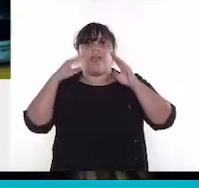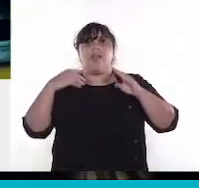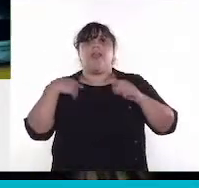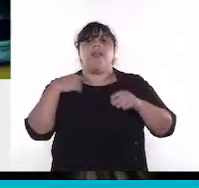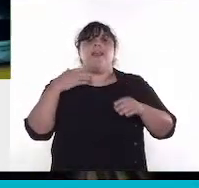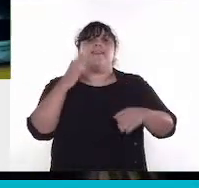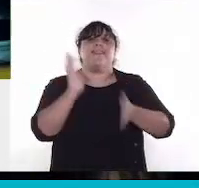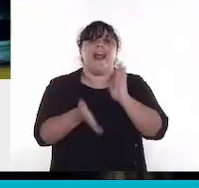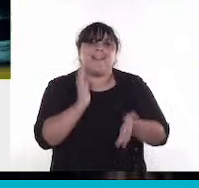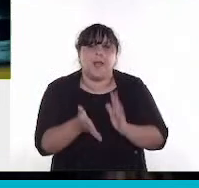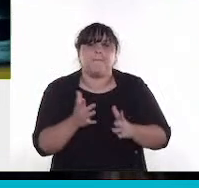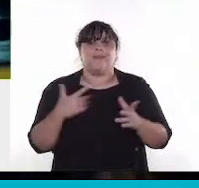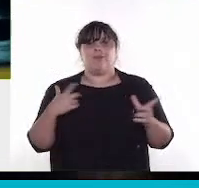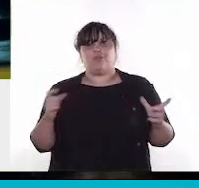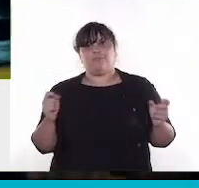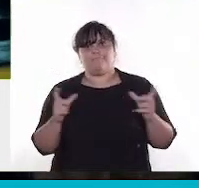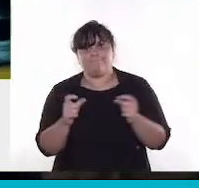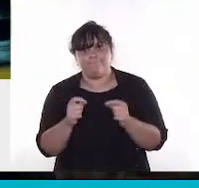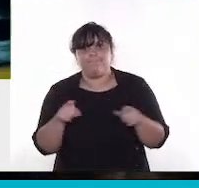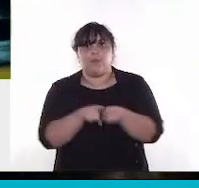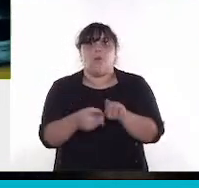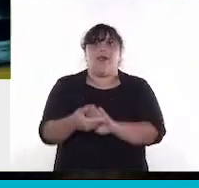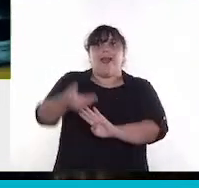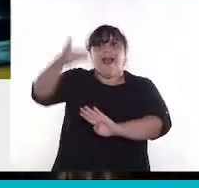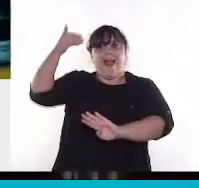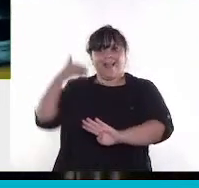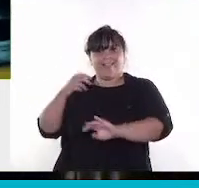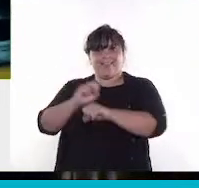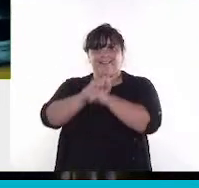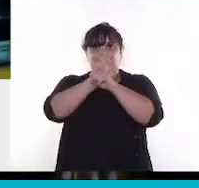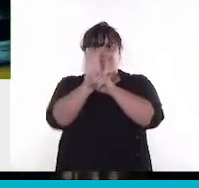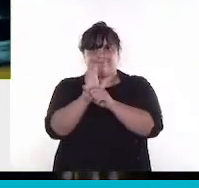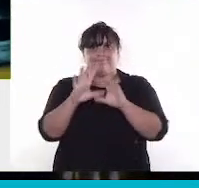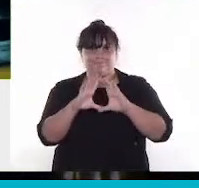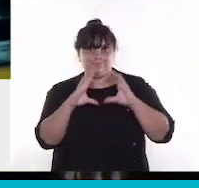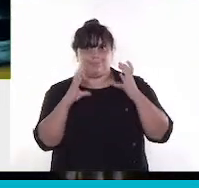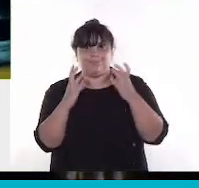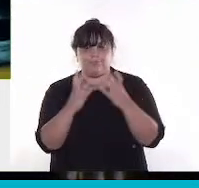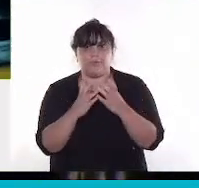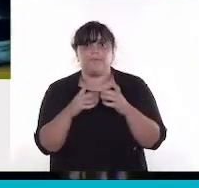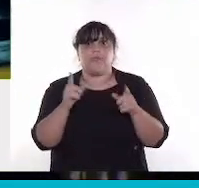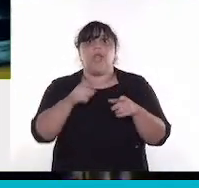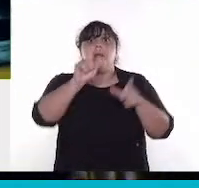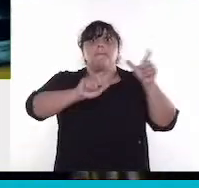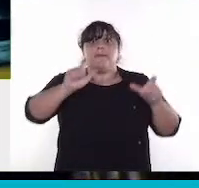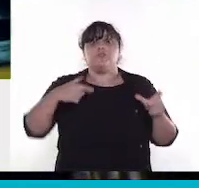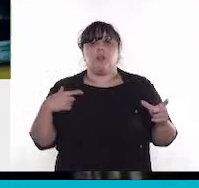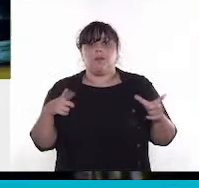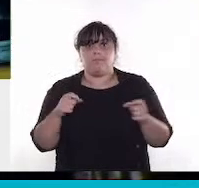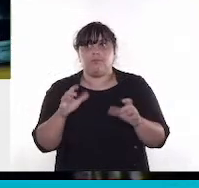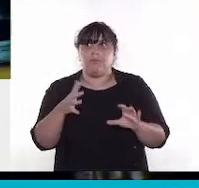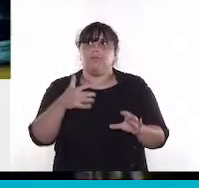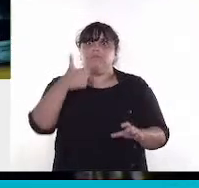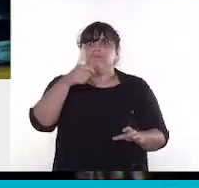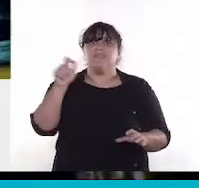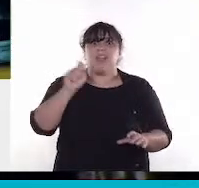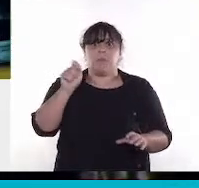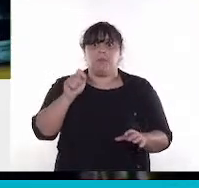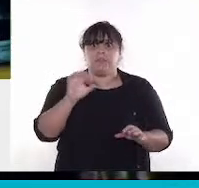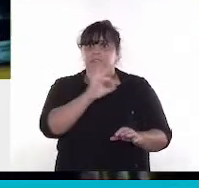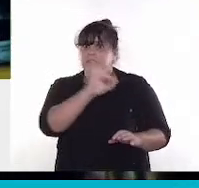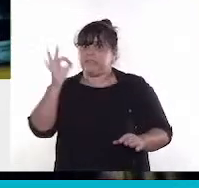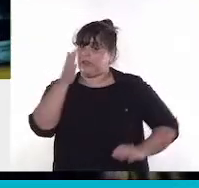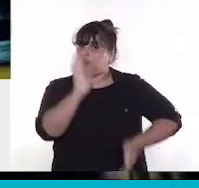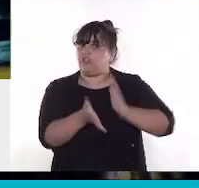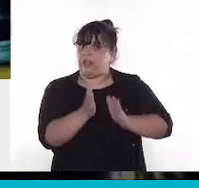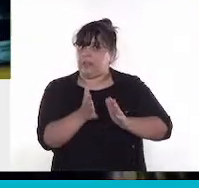como en la prepandemia, en este caso, por ejemplo, para los pacientes oncológicos que estuvieron con hasta 6 meses de retraso, pero